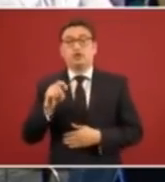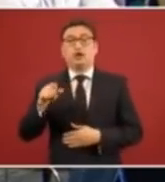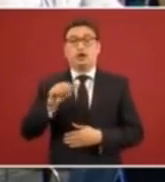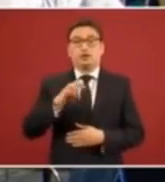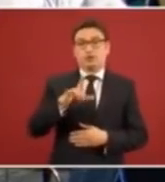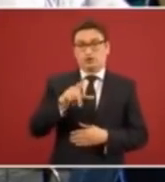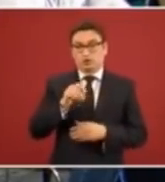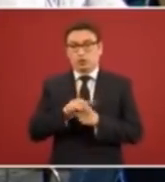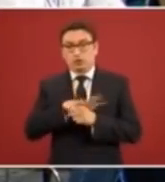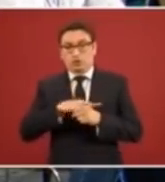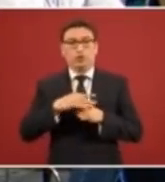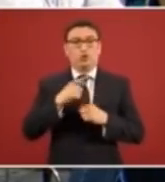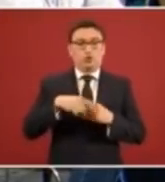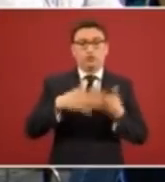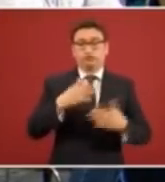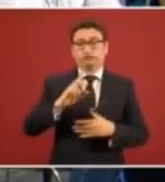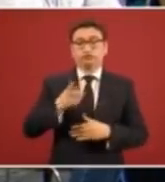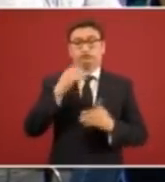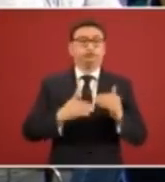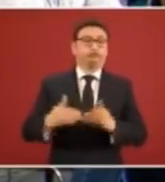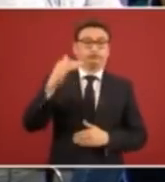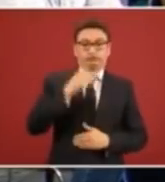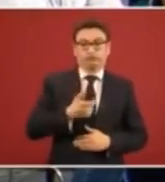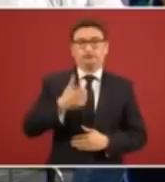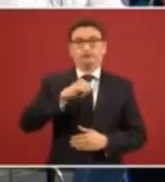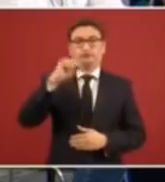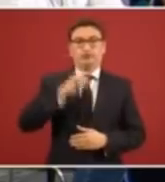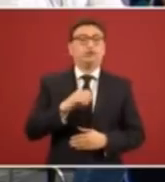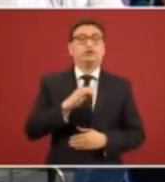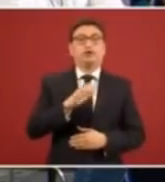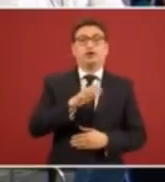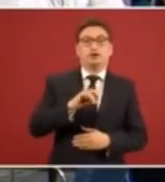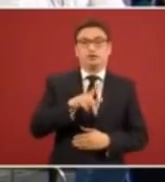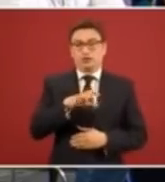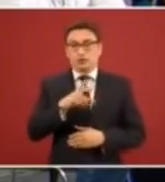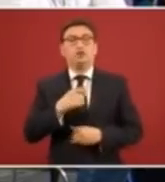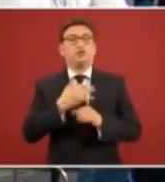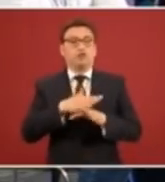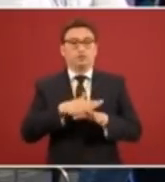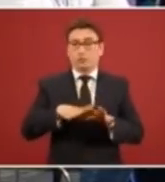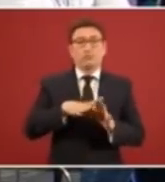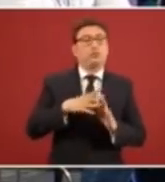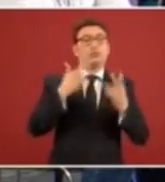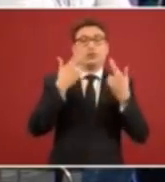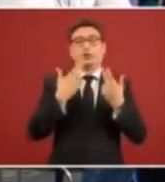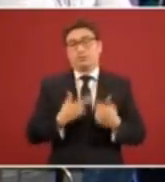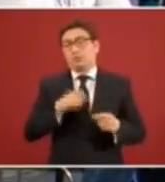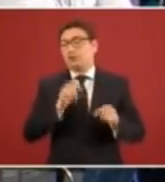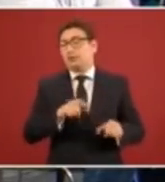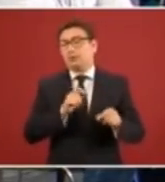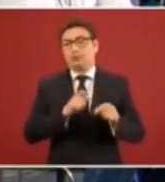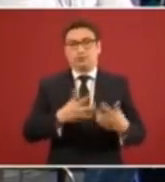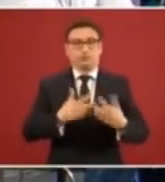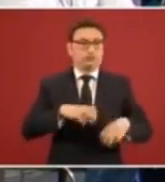al dólar a un nuevo máximo histórico. Informe de AMLO, es decepcionante, más de lo mismo,